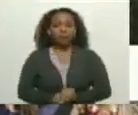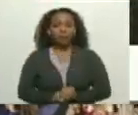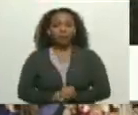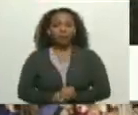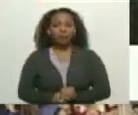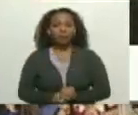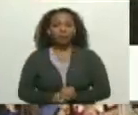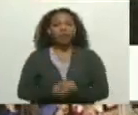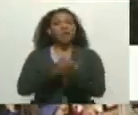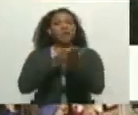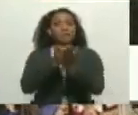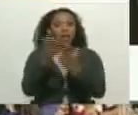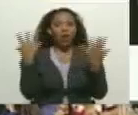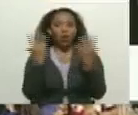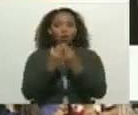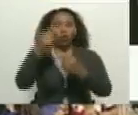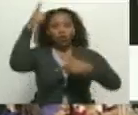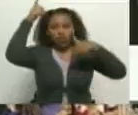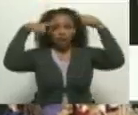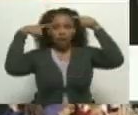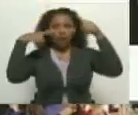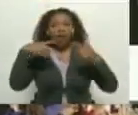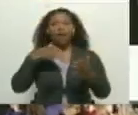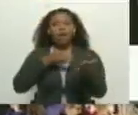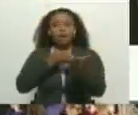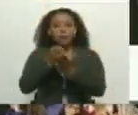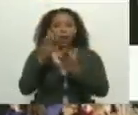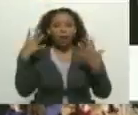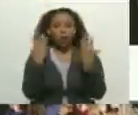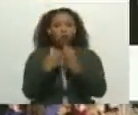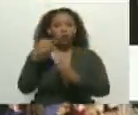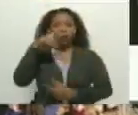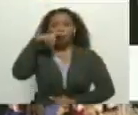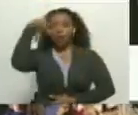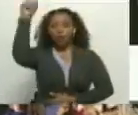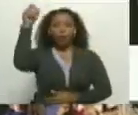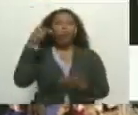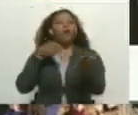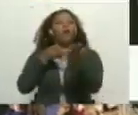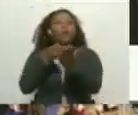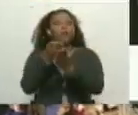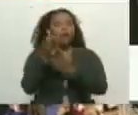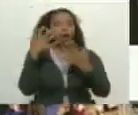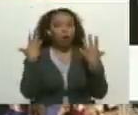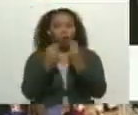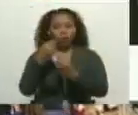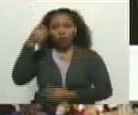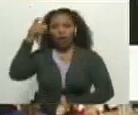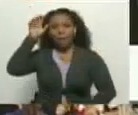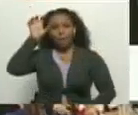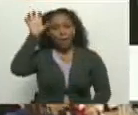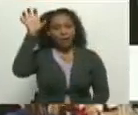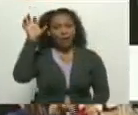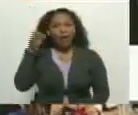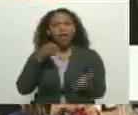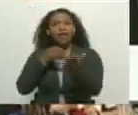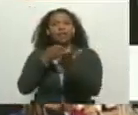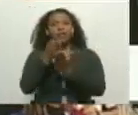Leal con Chávez, leal con Maduro, leal con la patria y leal con el